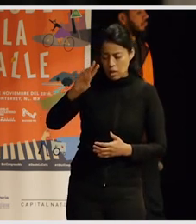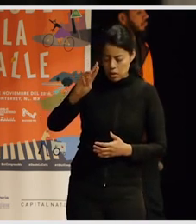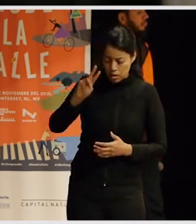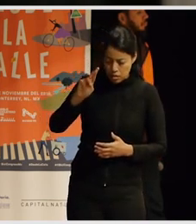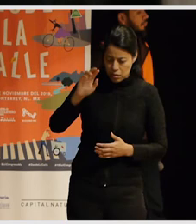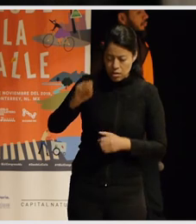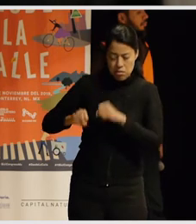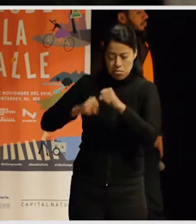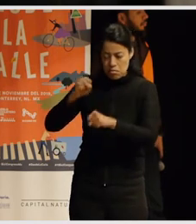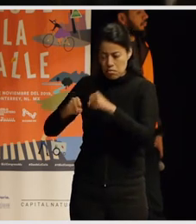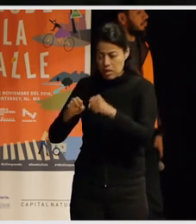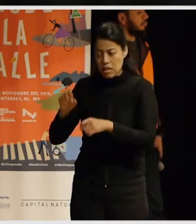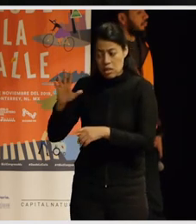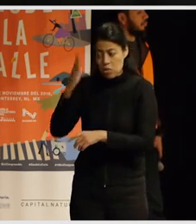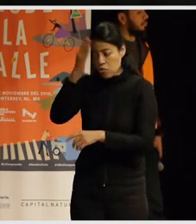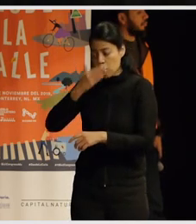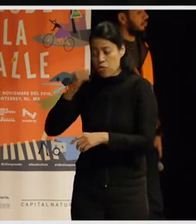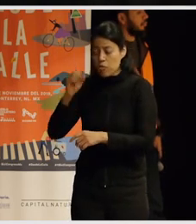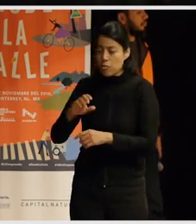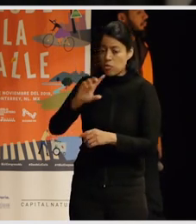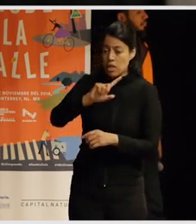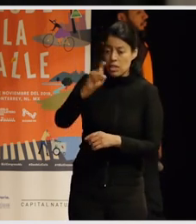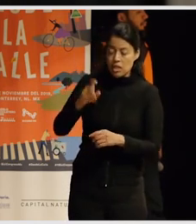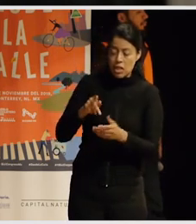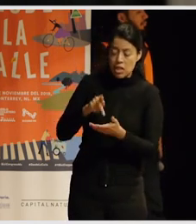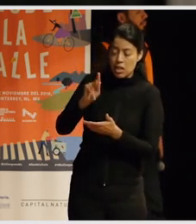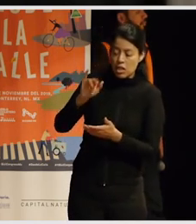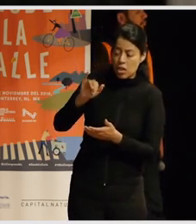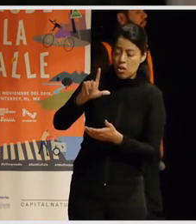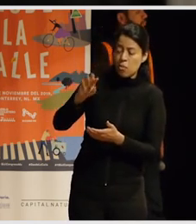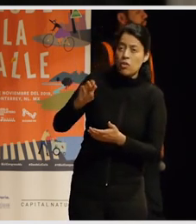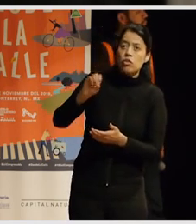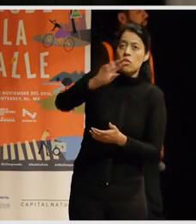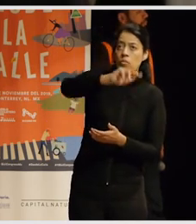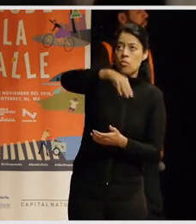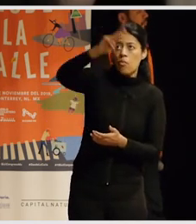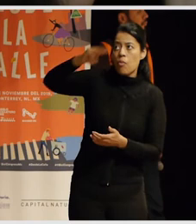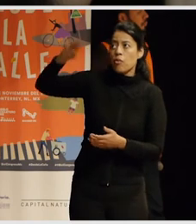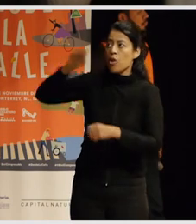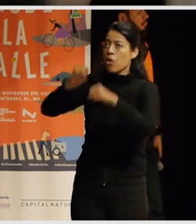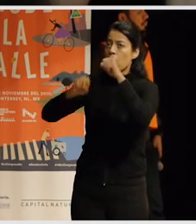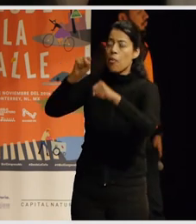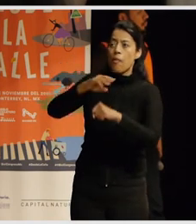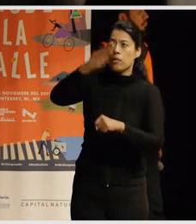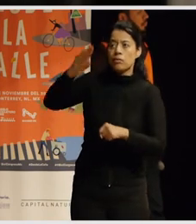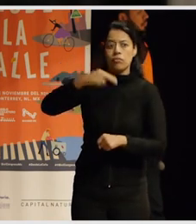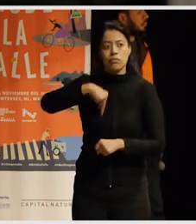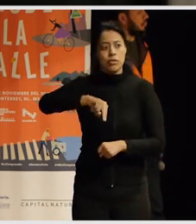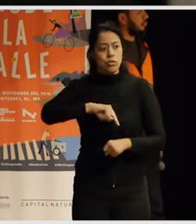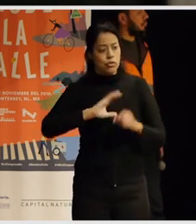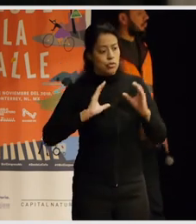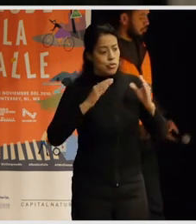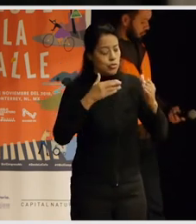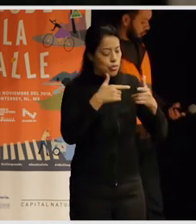así es muy famosa son 100 kilómetros por toda la montaña y hay gente de todo el mundo y es súper famosa entonces nosotros como colectivos nos